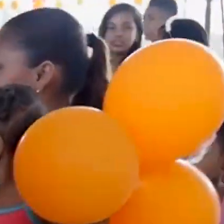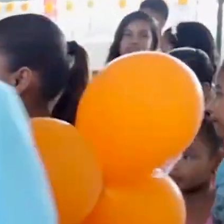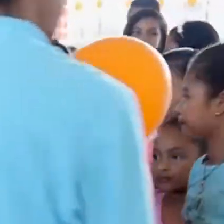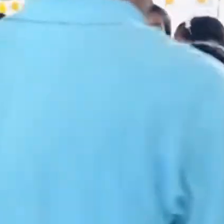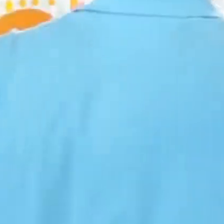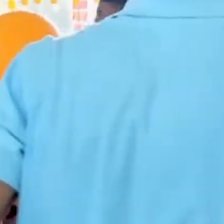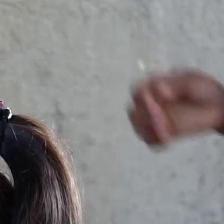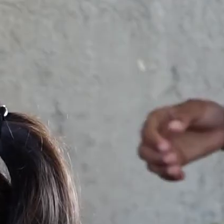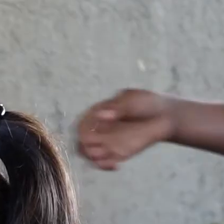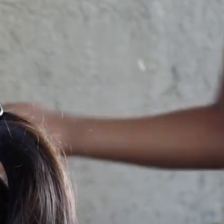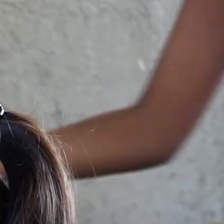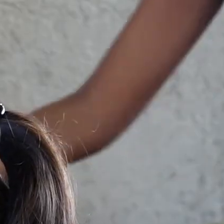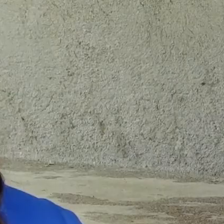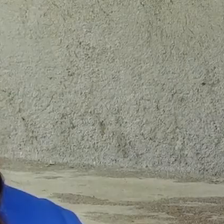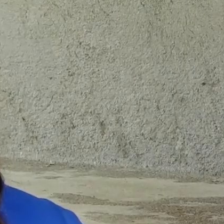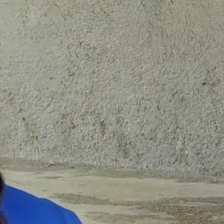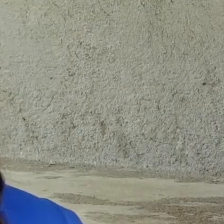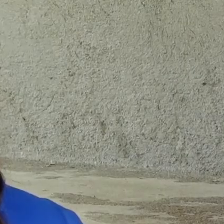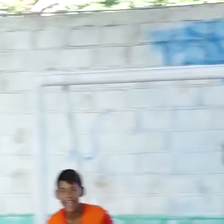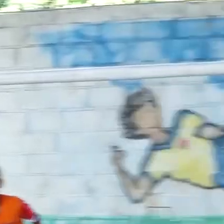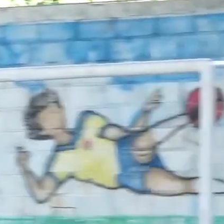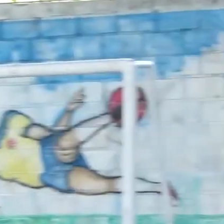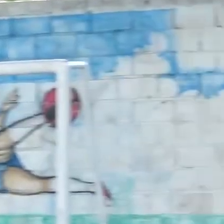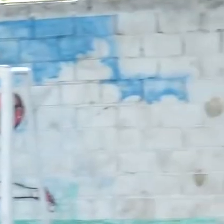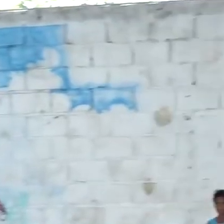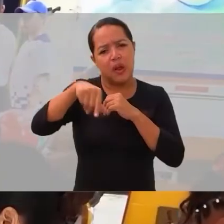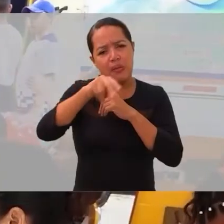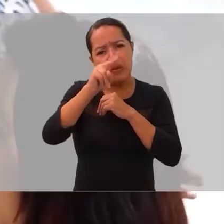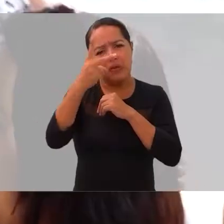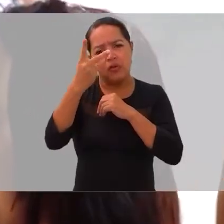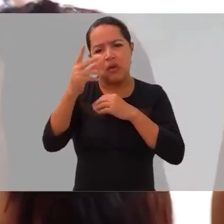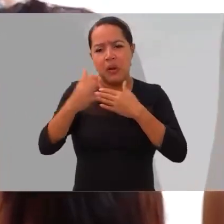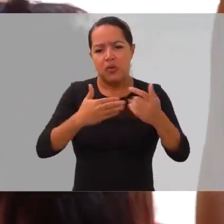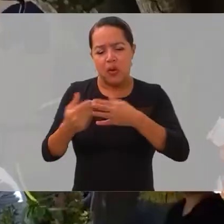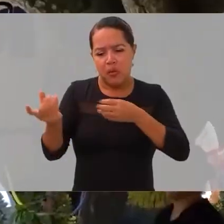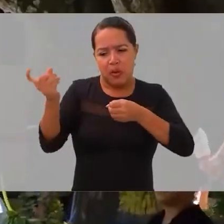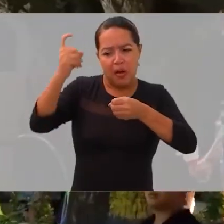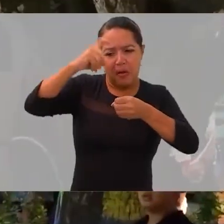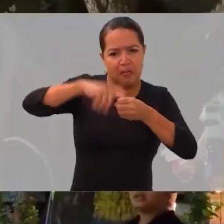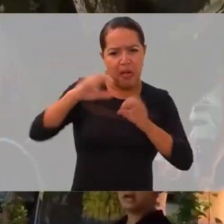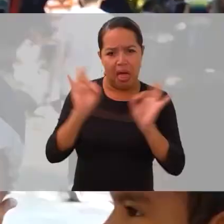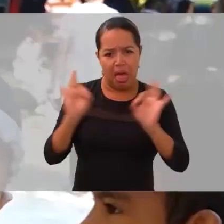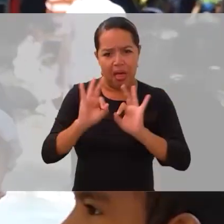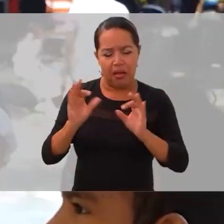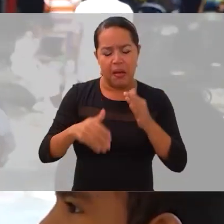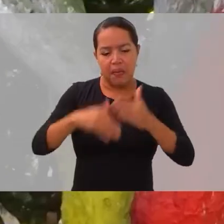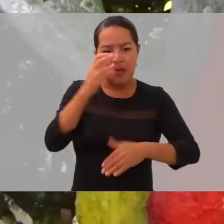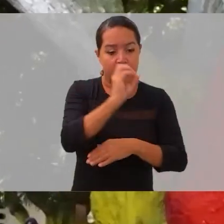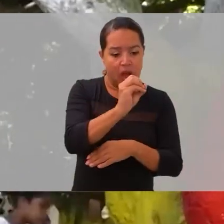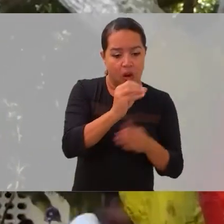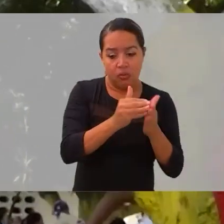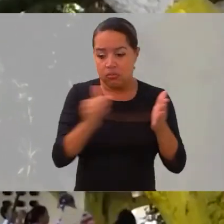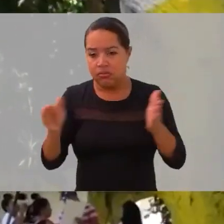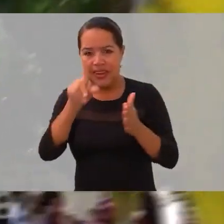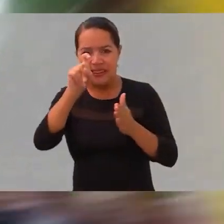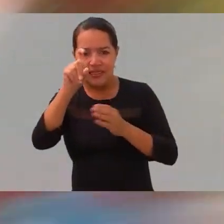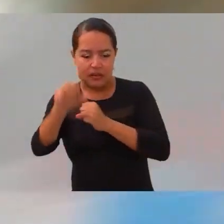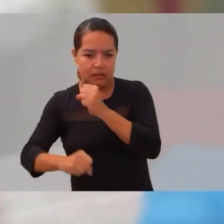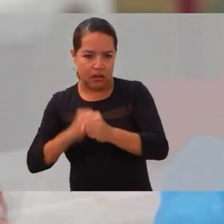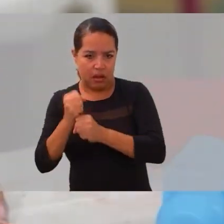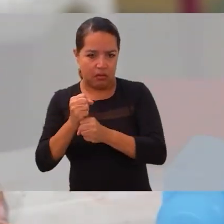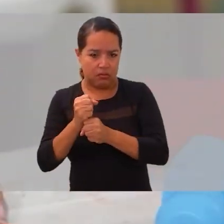Cajamag atiende a niños de población vulnerable de estratos 1 y 2 no afiliados entre edades de 0 a 6 años.